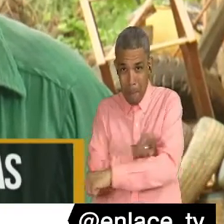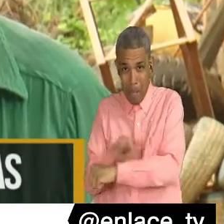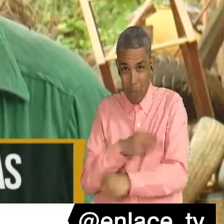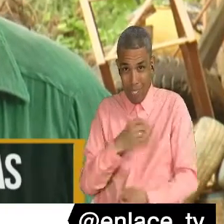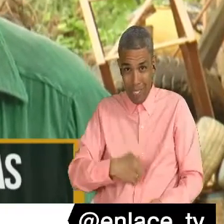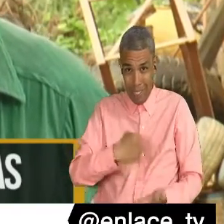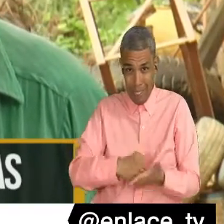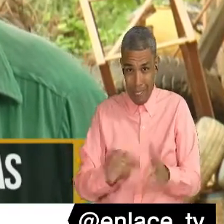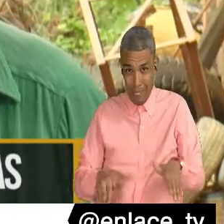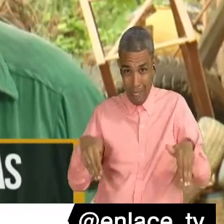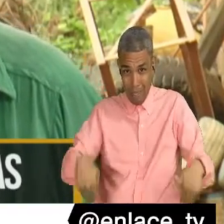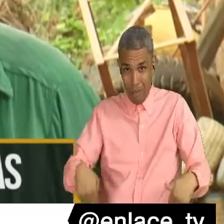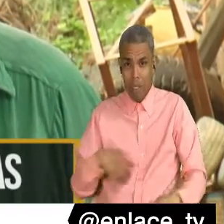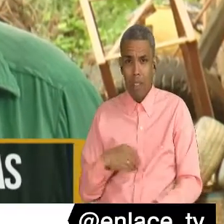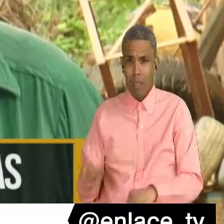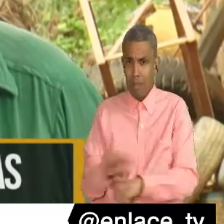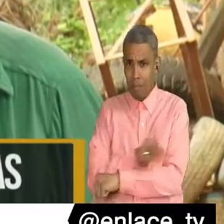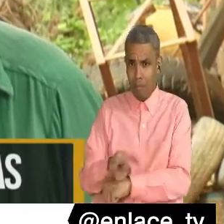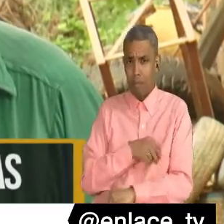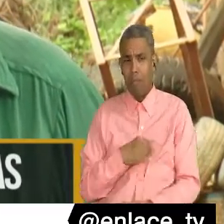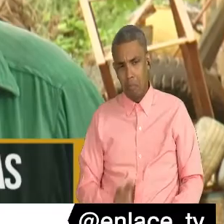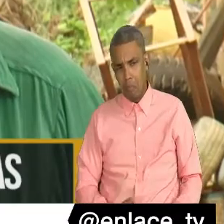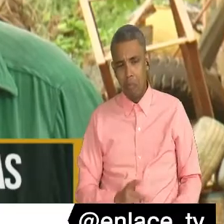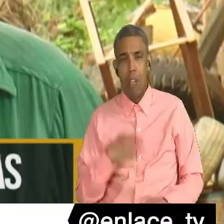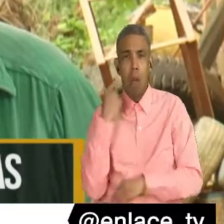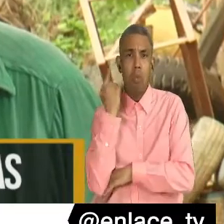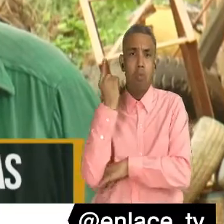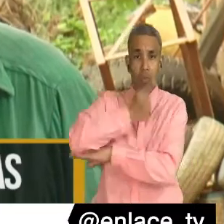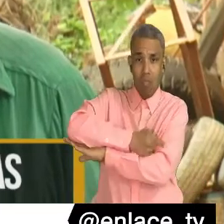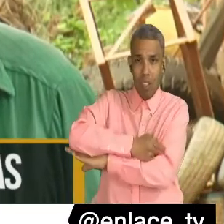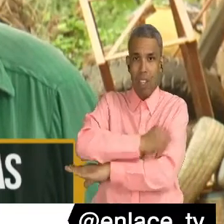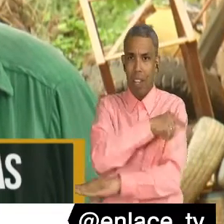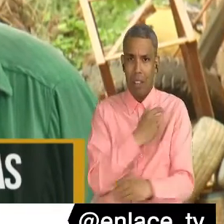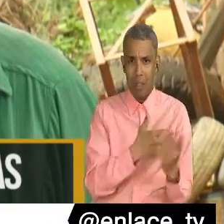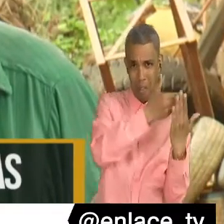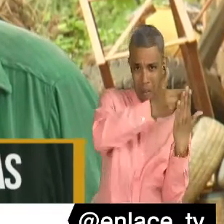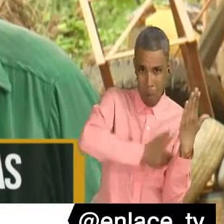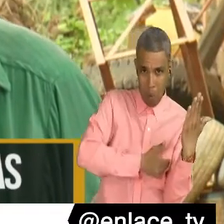me hicieron la querella, la presenté a la inspección de policía